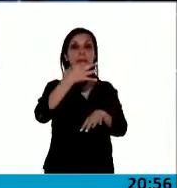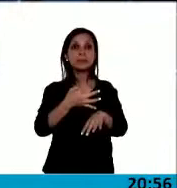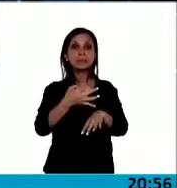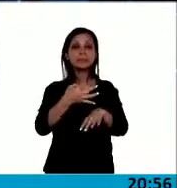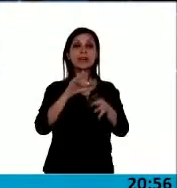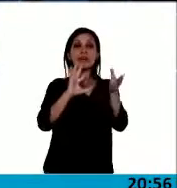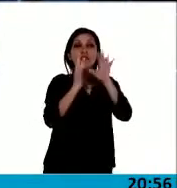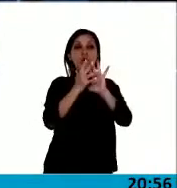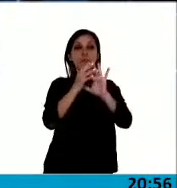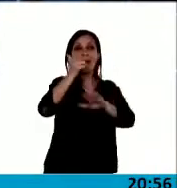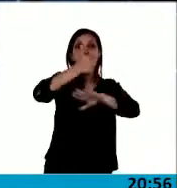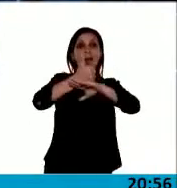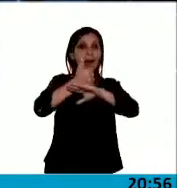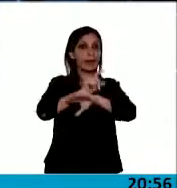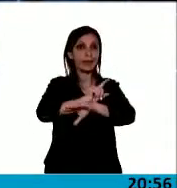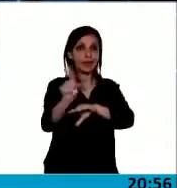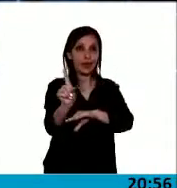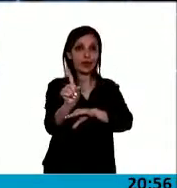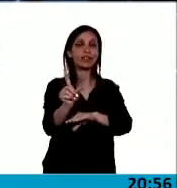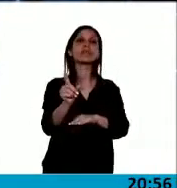presencialidad le quita